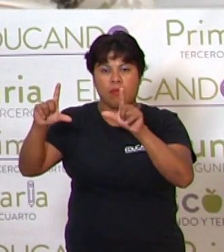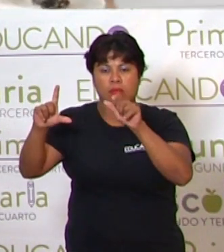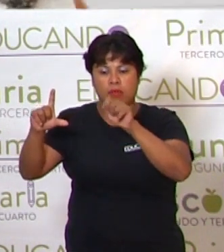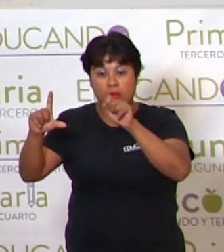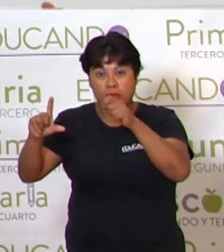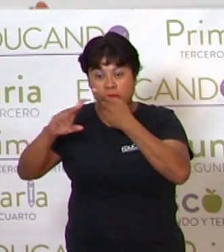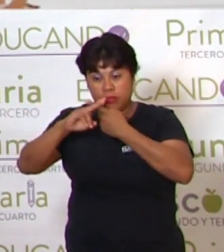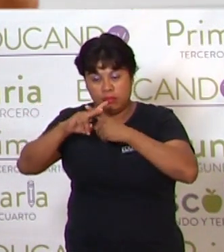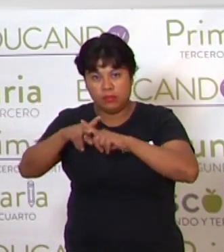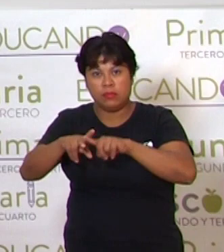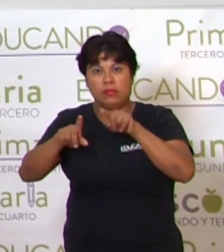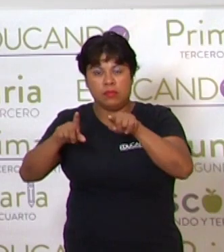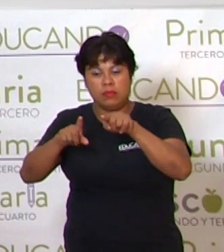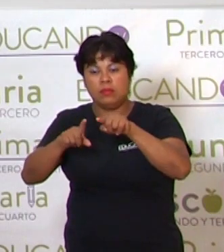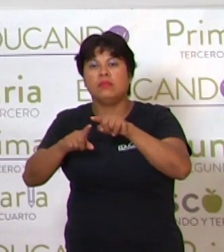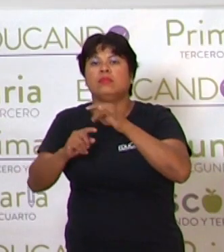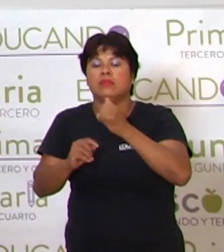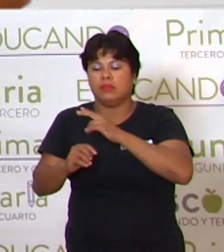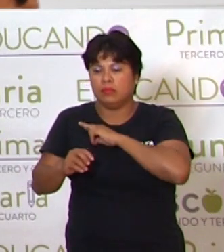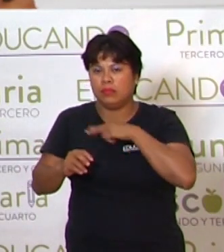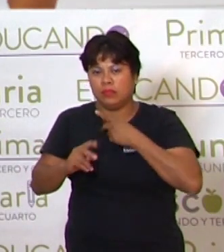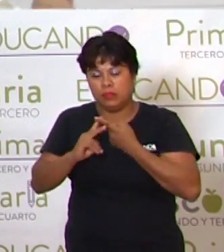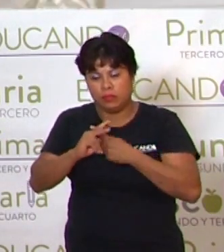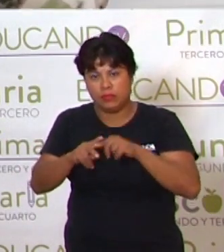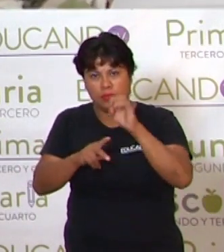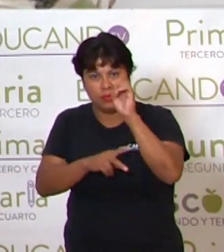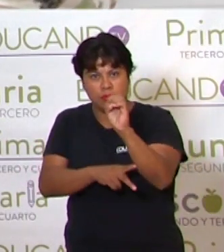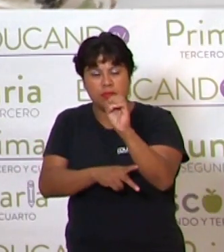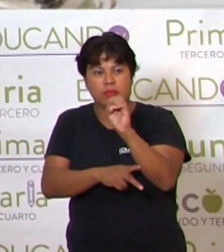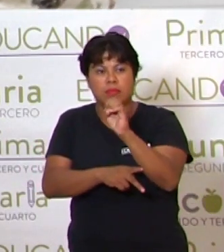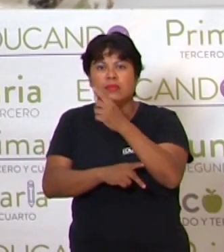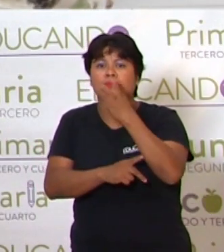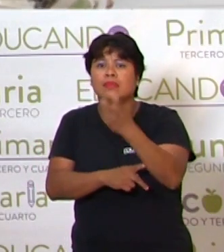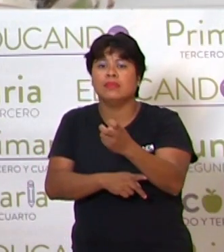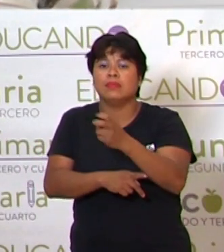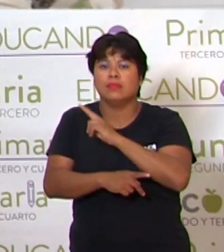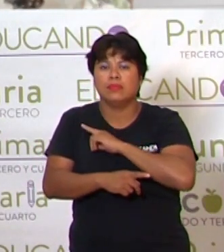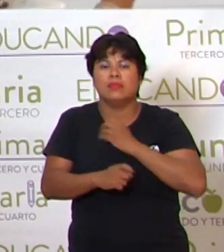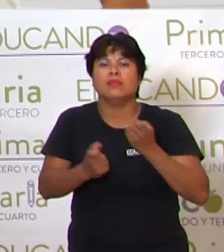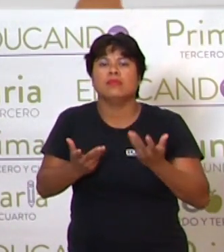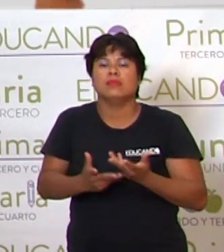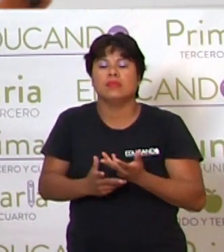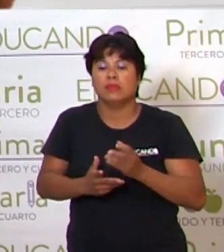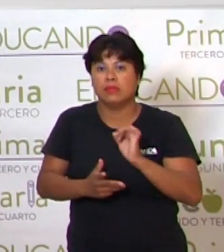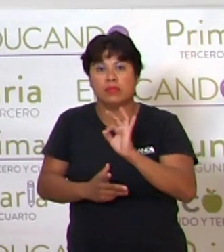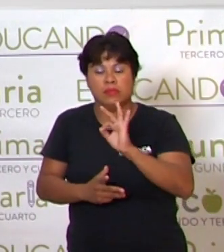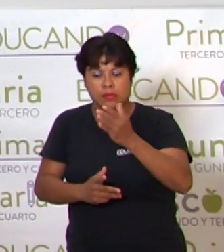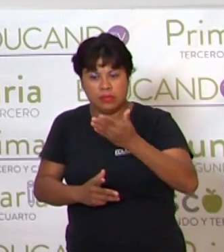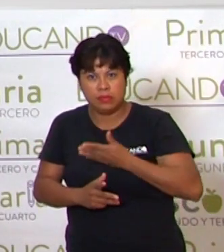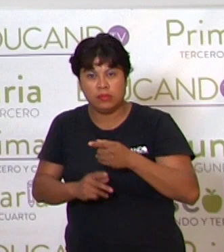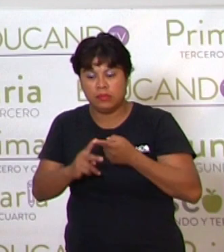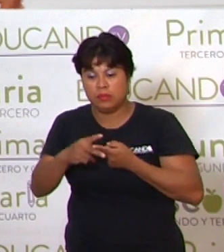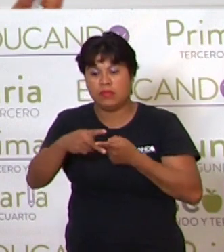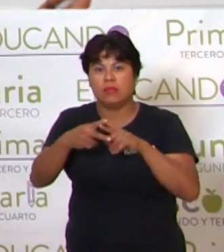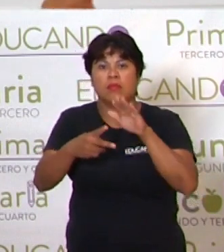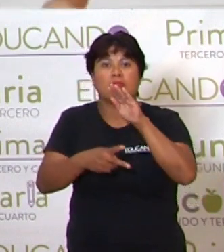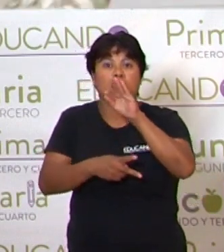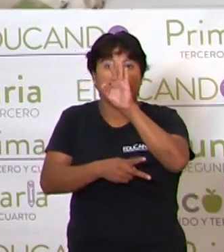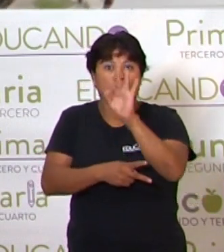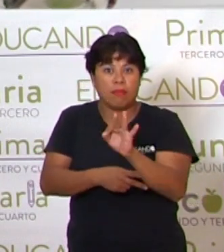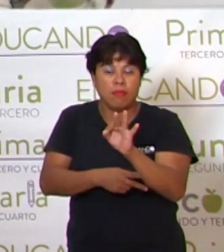donde empieza o donde está el punto cero. ¿Y de ahí qué hacemos? Si me están pidiendo un ángulo de 90